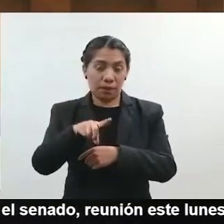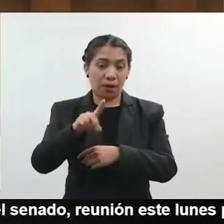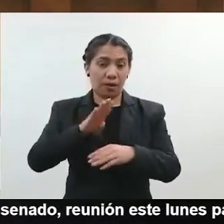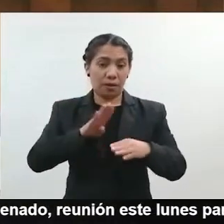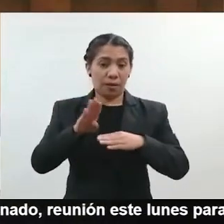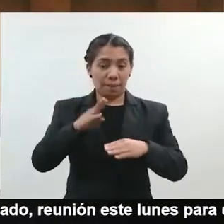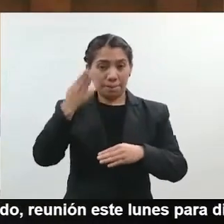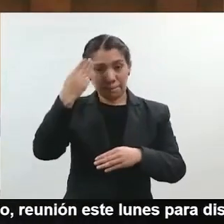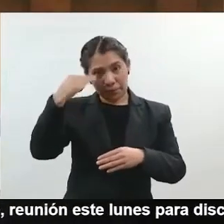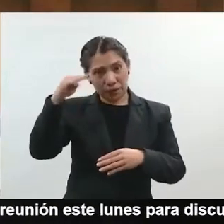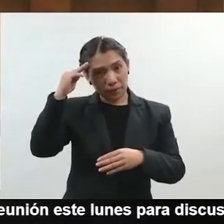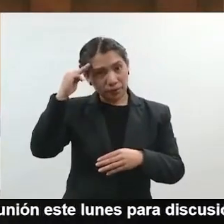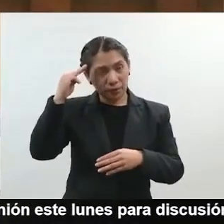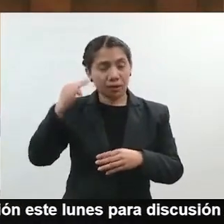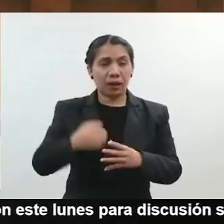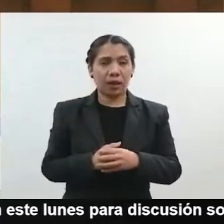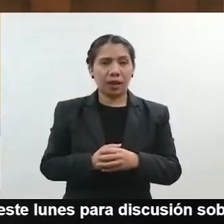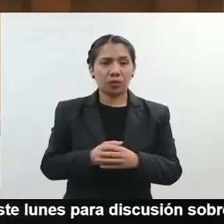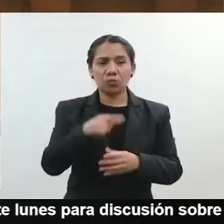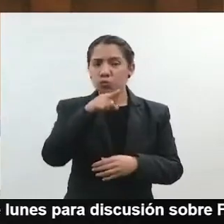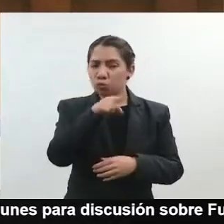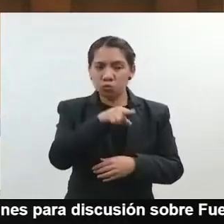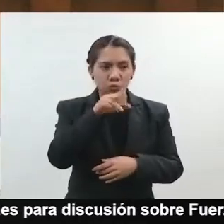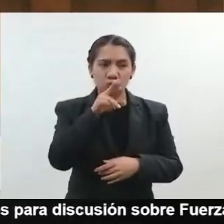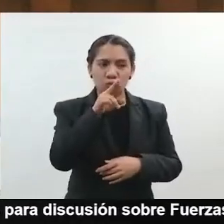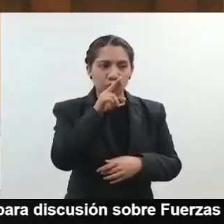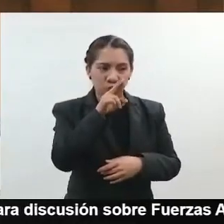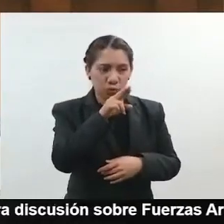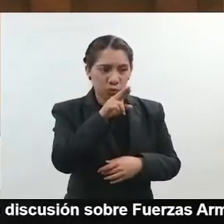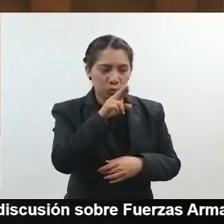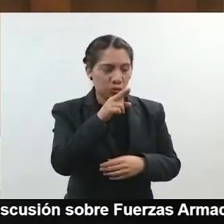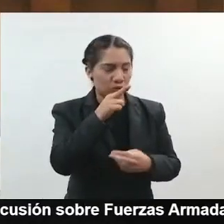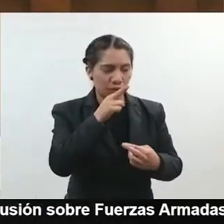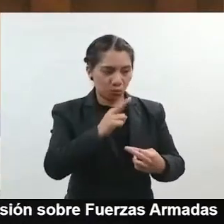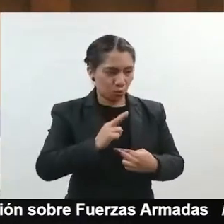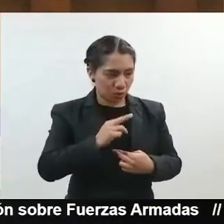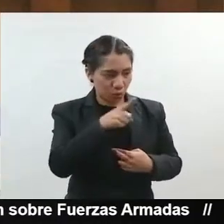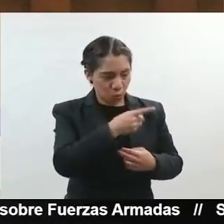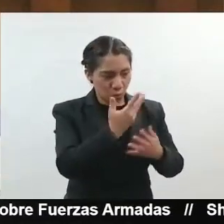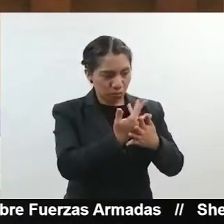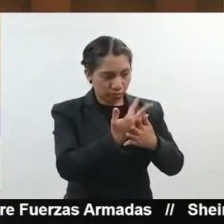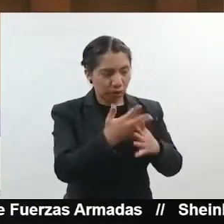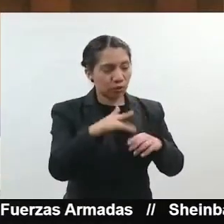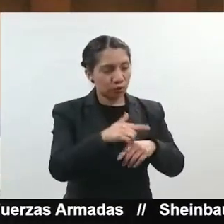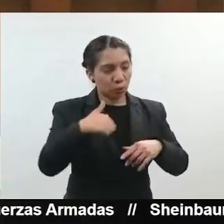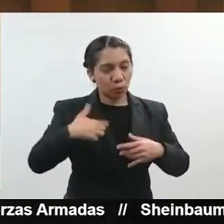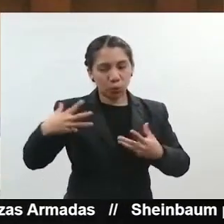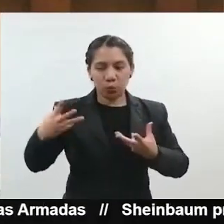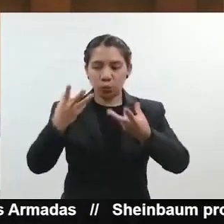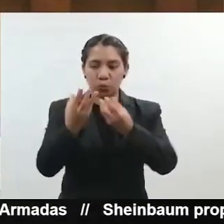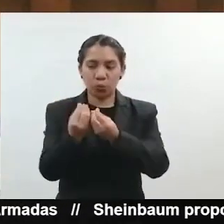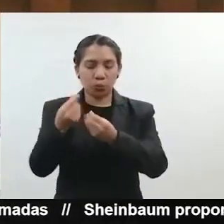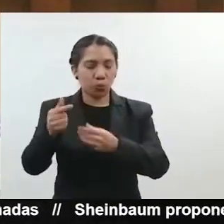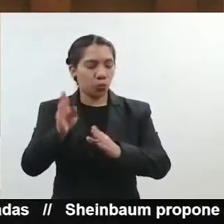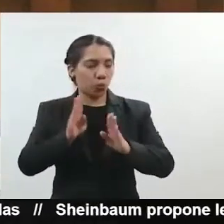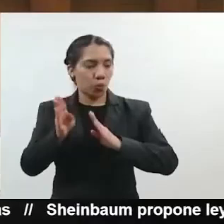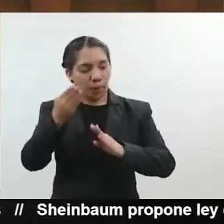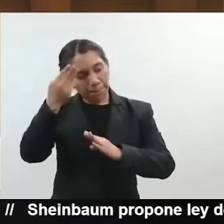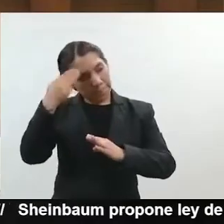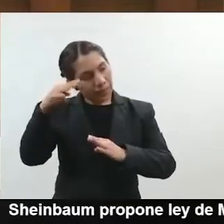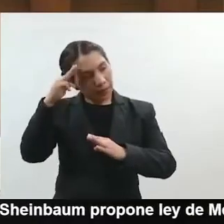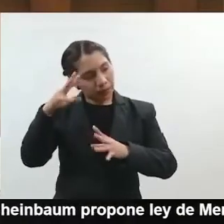Ya no conteste, aguante, estoy con los de la Marina y voy al batallón. Otra conversación del 28 de abril.